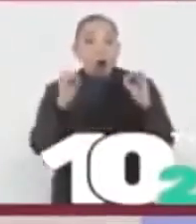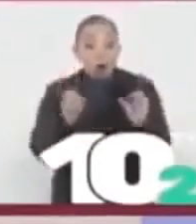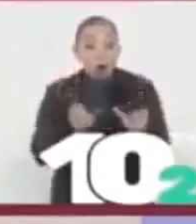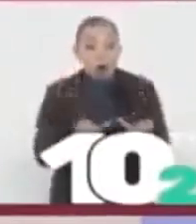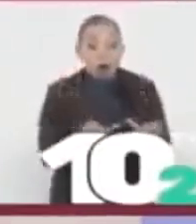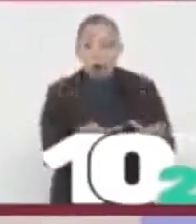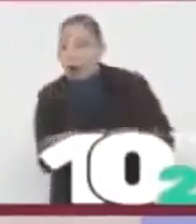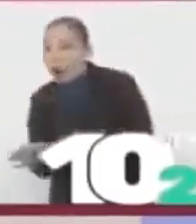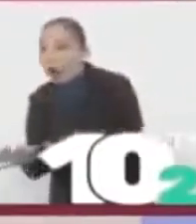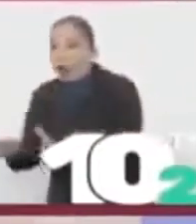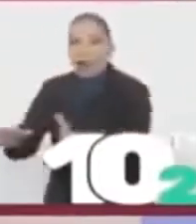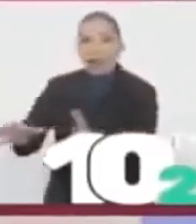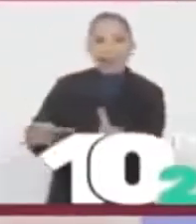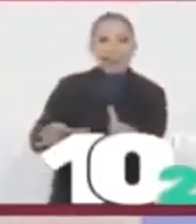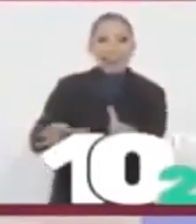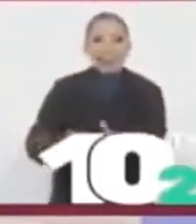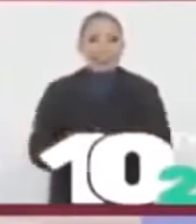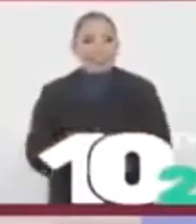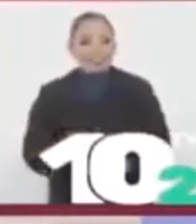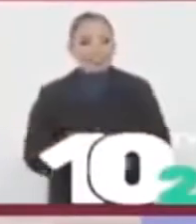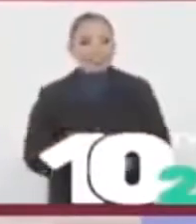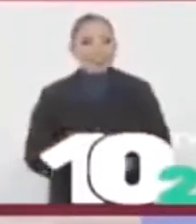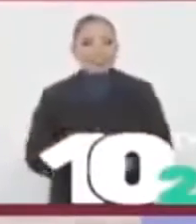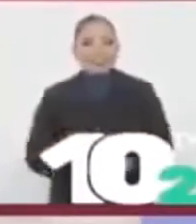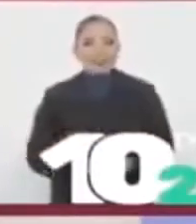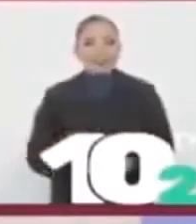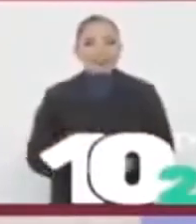O la dirección de su movimiento.